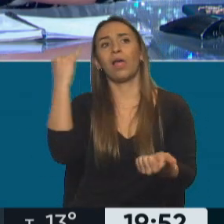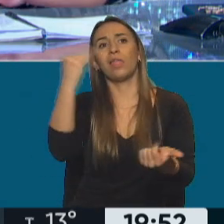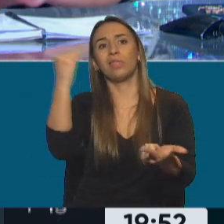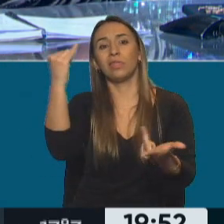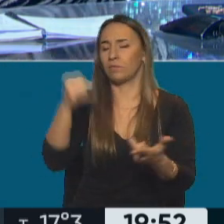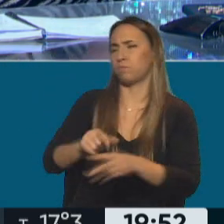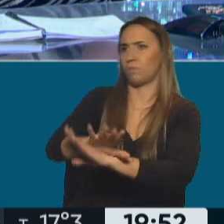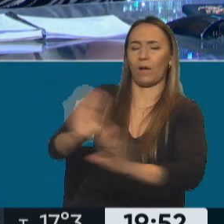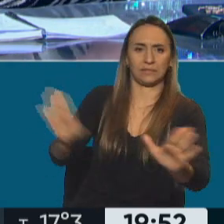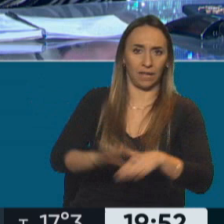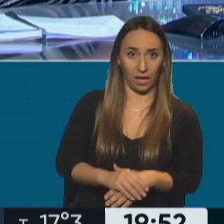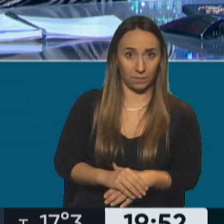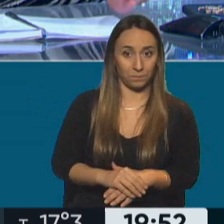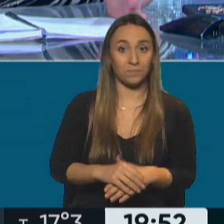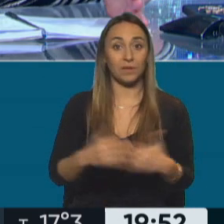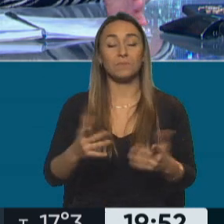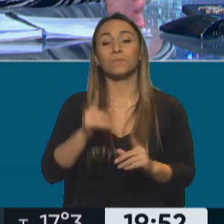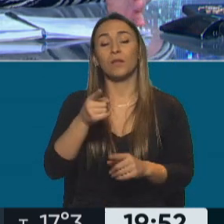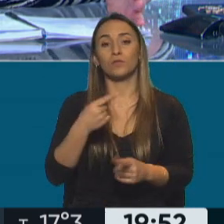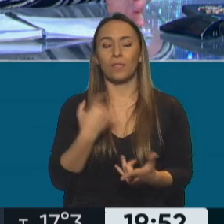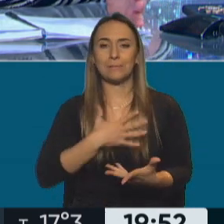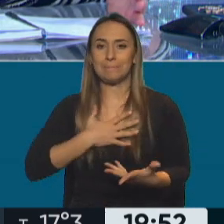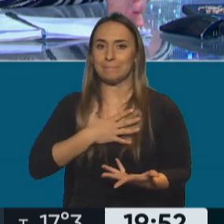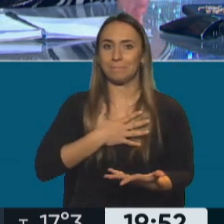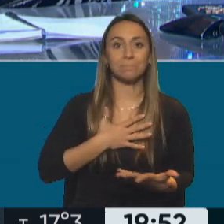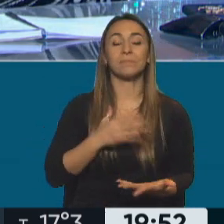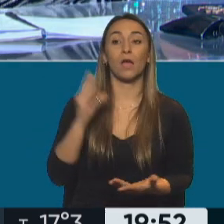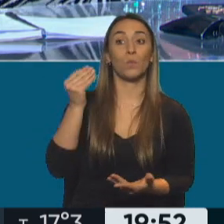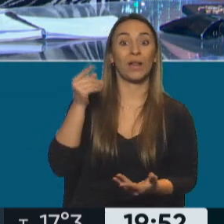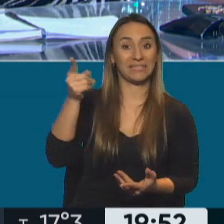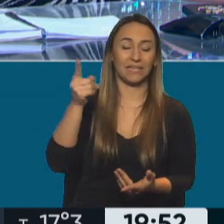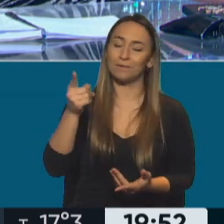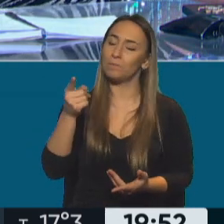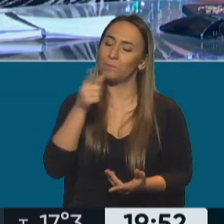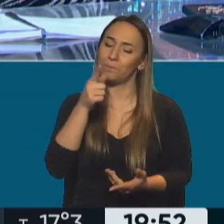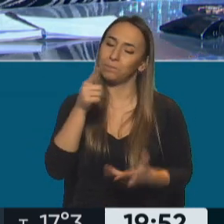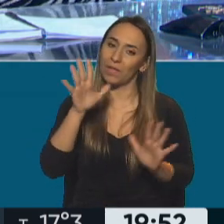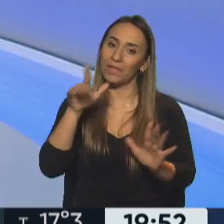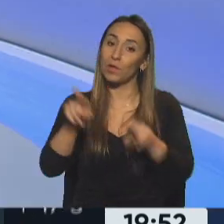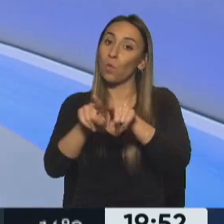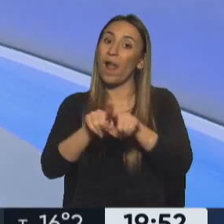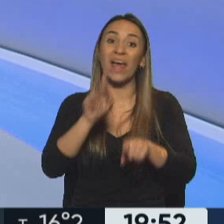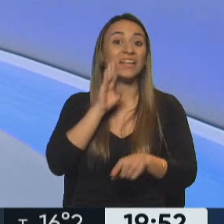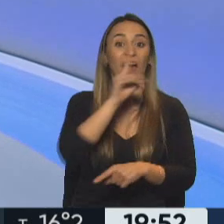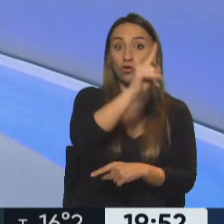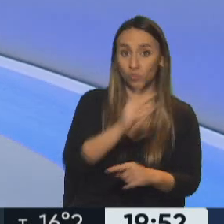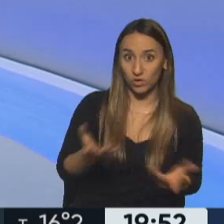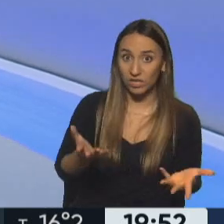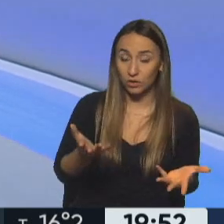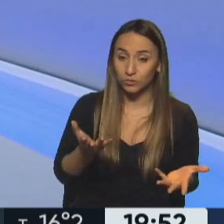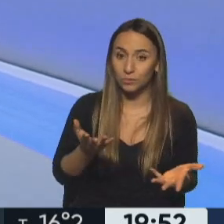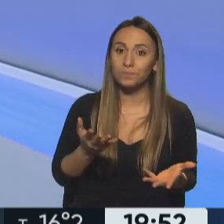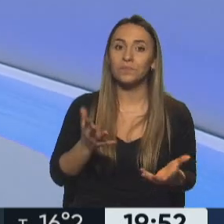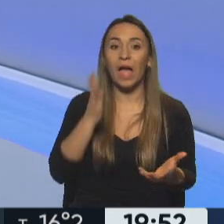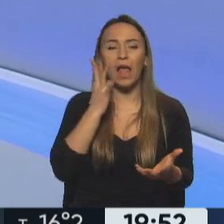cerrar, Feli, sí, decir que el gran temor es que en Brasil pase algo similar a lo que vimos en Estados Unidos. Y es interesante porque habló